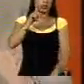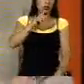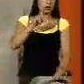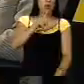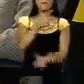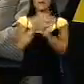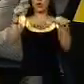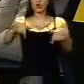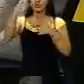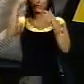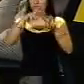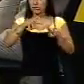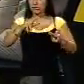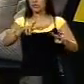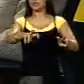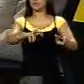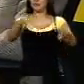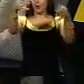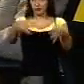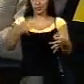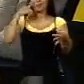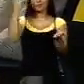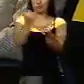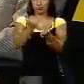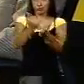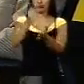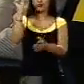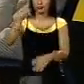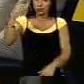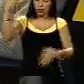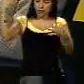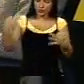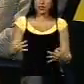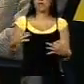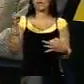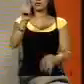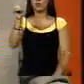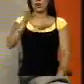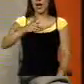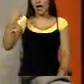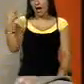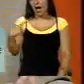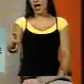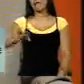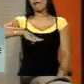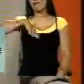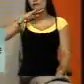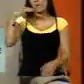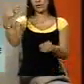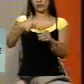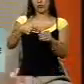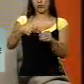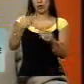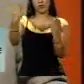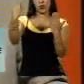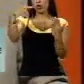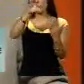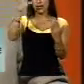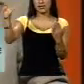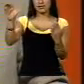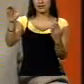Venezuela tiene que ir recibiendo cuotas superiores. Cuotas superiores para el abastecimiento de petróleo al